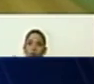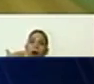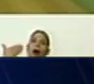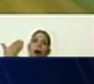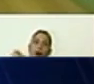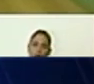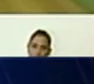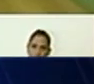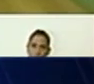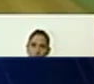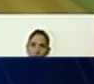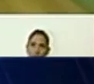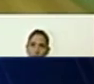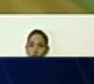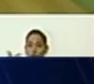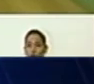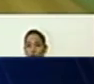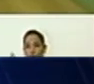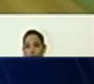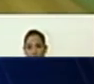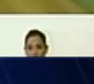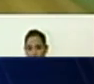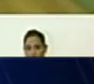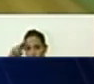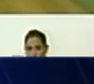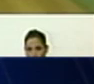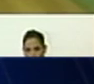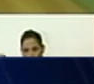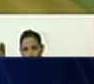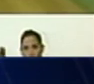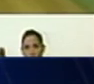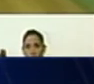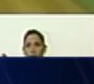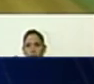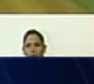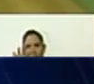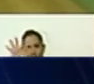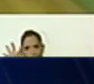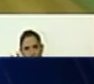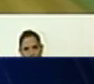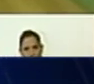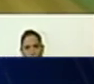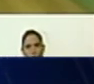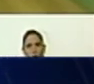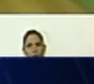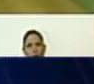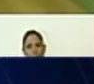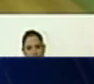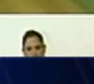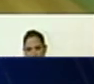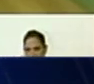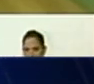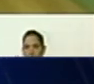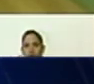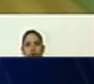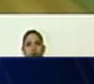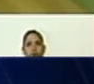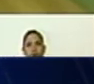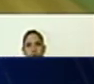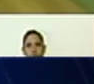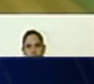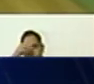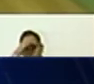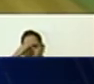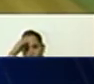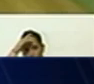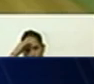agradecemos al gobierno del Reino de Noruega por su método, por su rigor, por su persistencia, por su